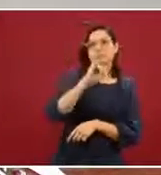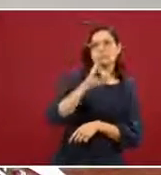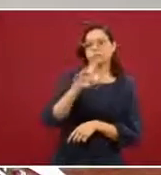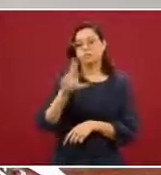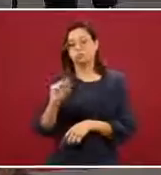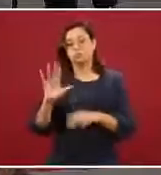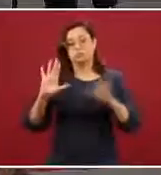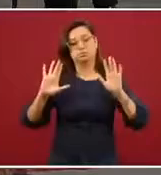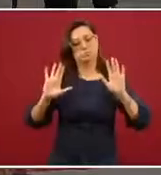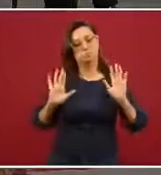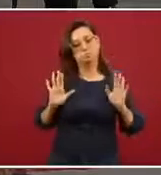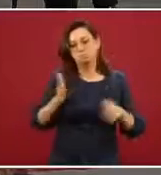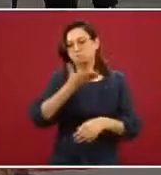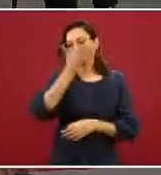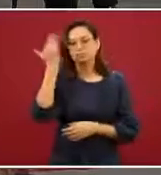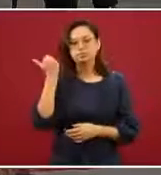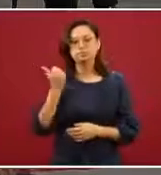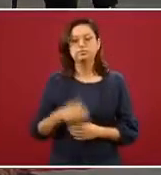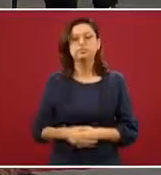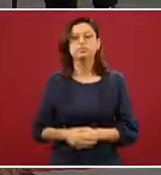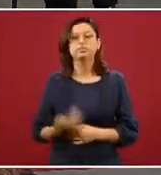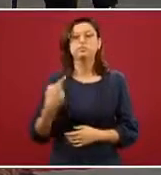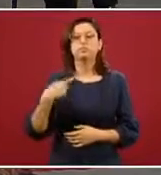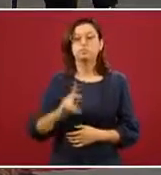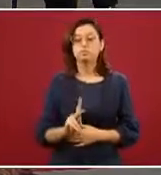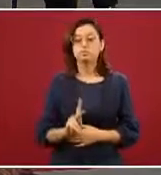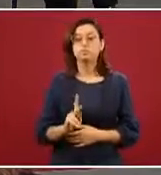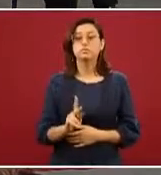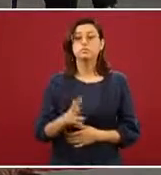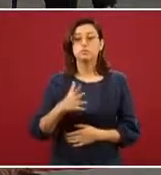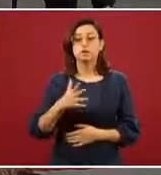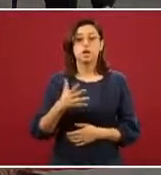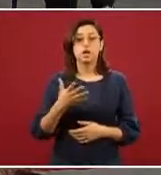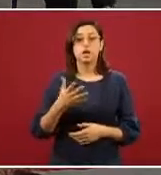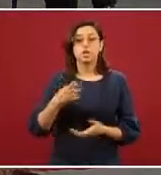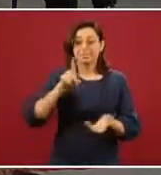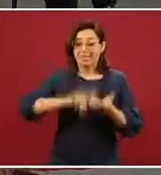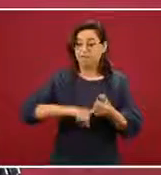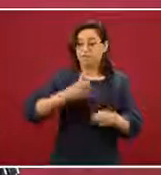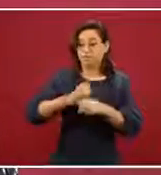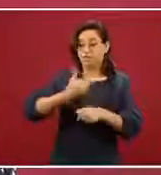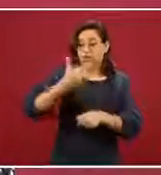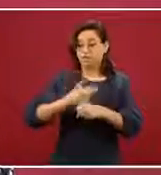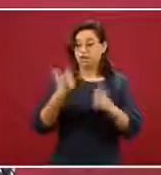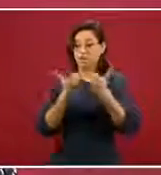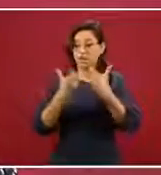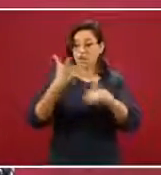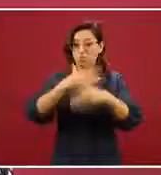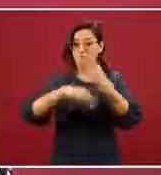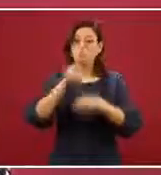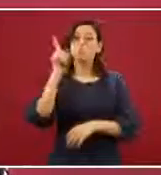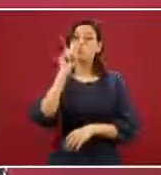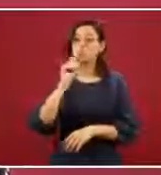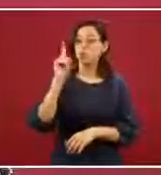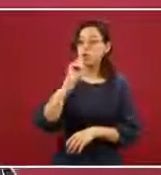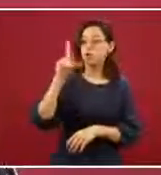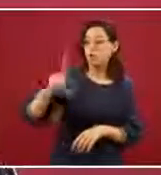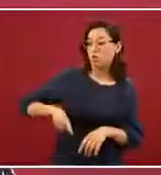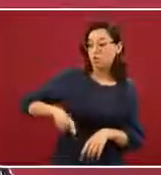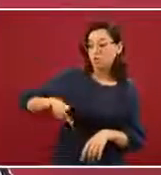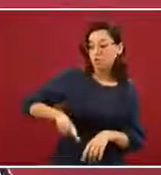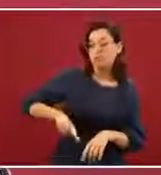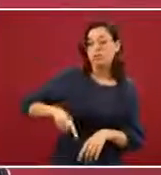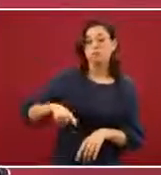algunos temas. Nosotros estamos abiertos a que cada una de nuestras funcionarias, de nuestras